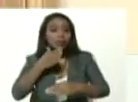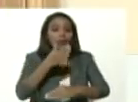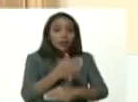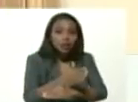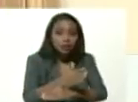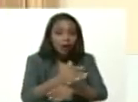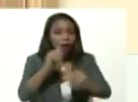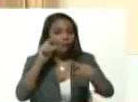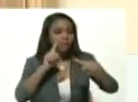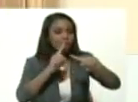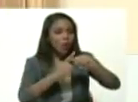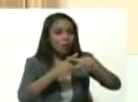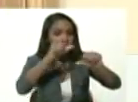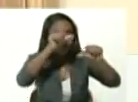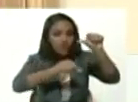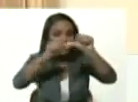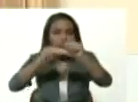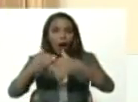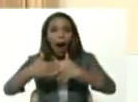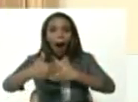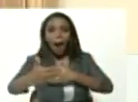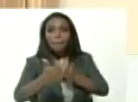despistaje ampliado,